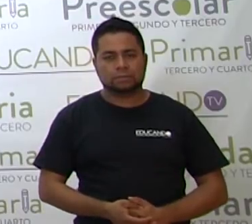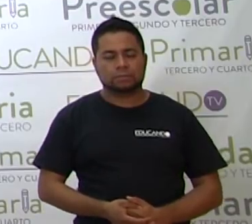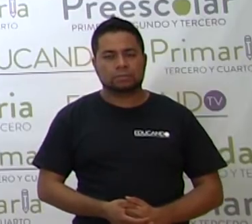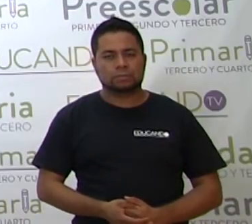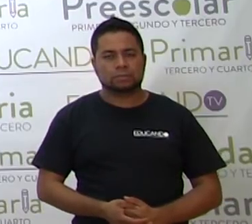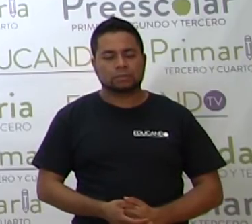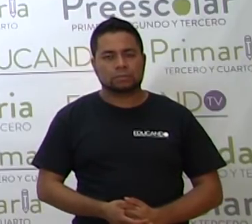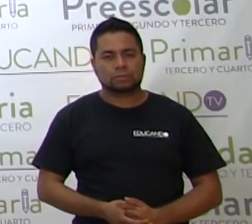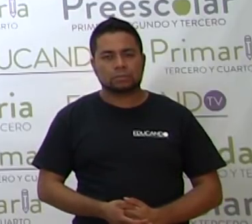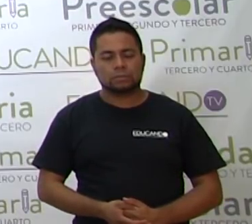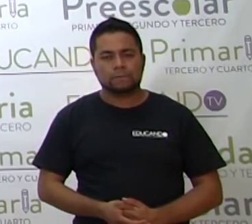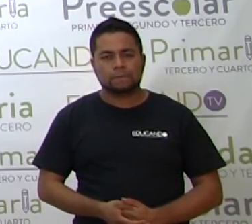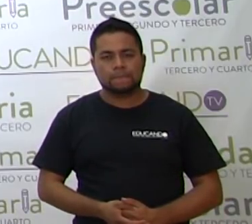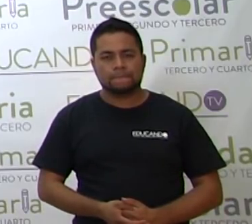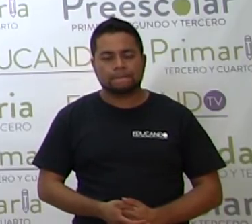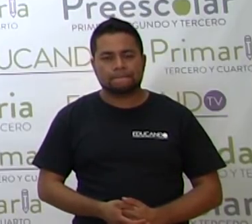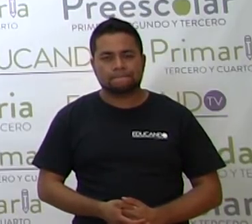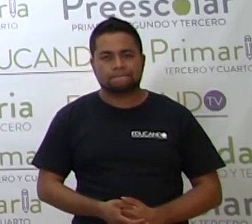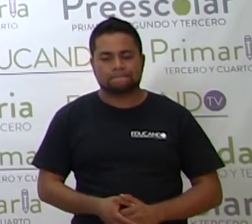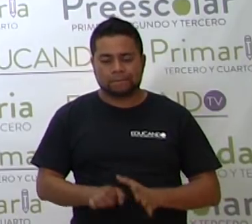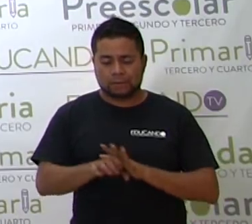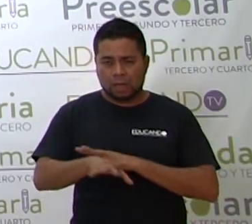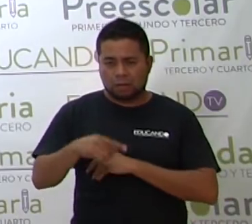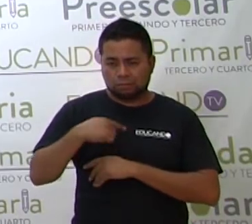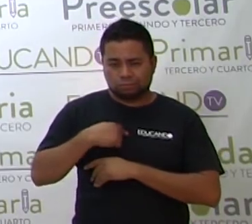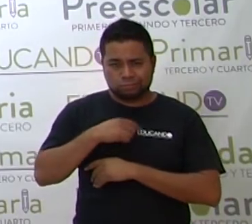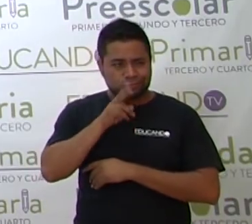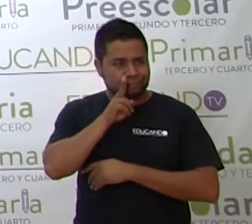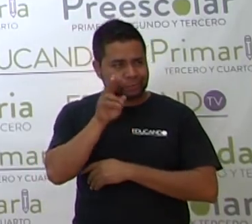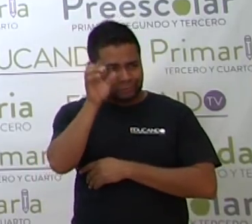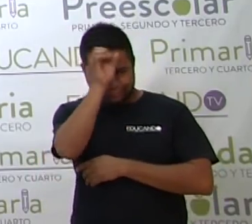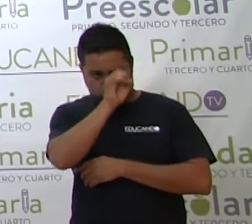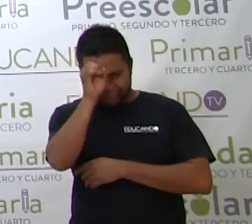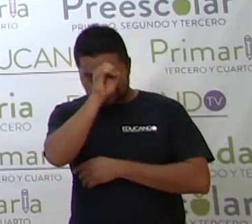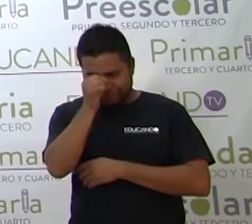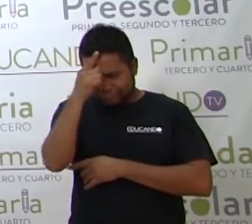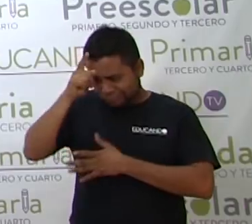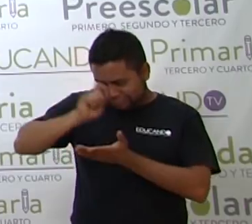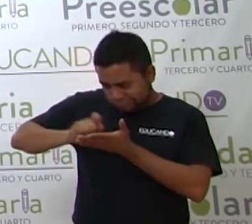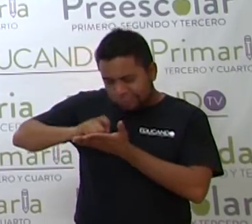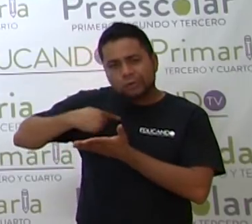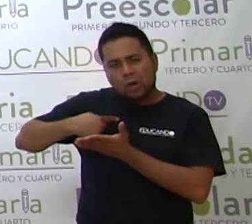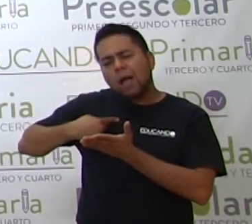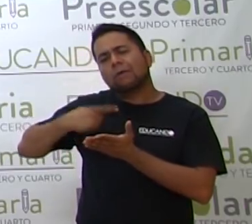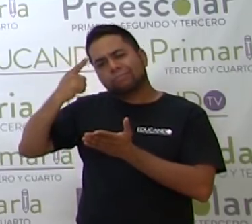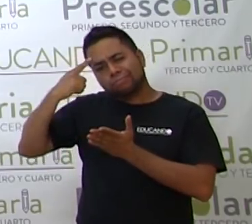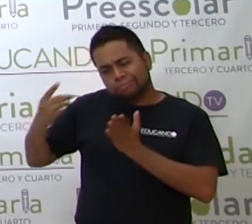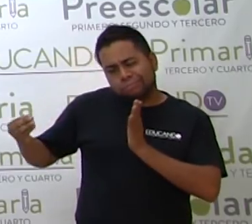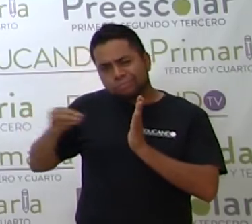de vista del autor.